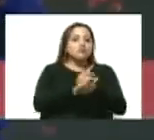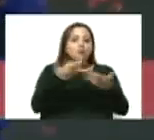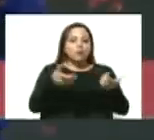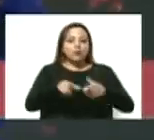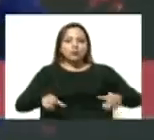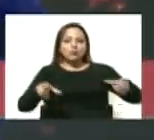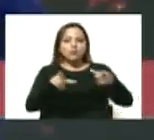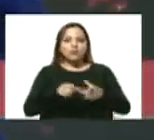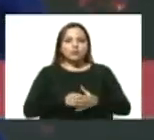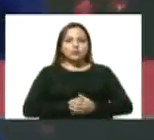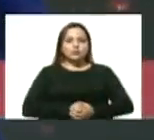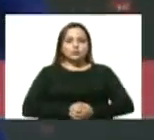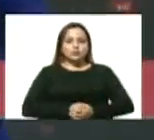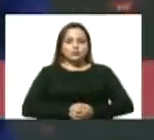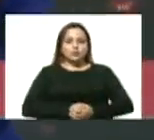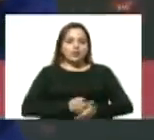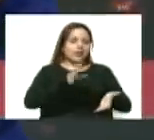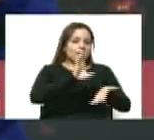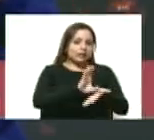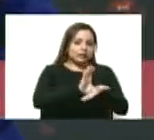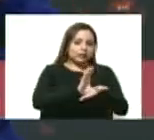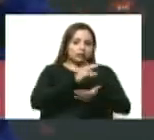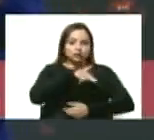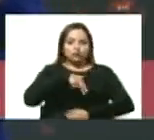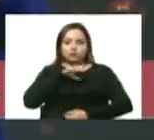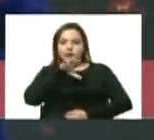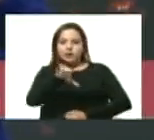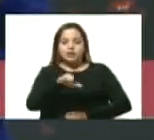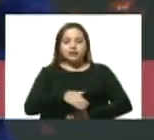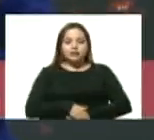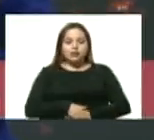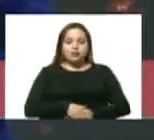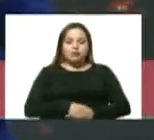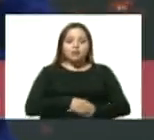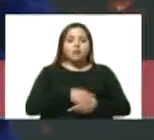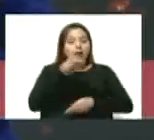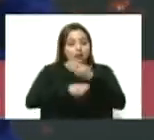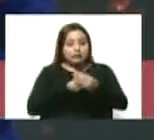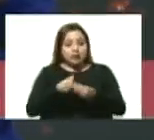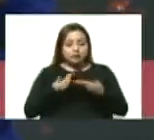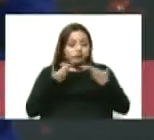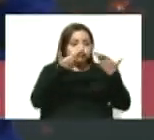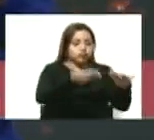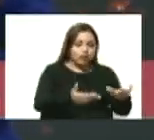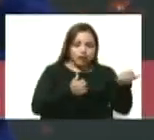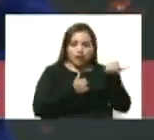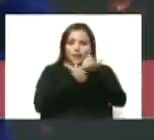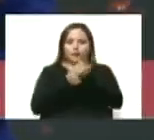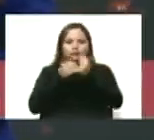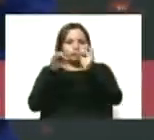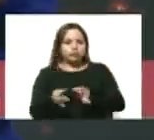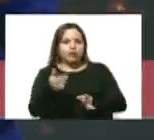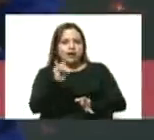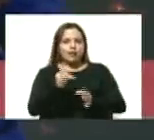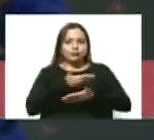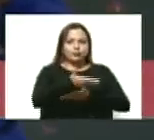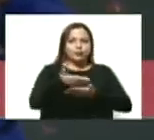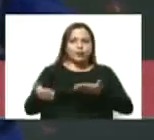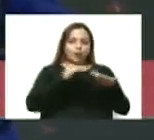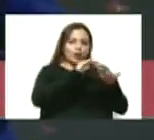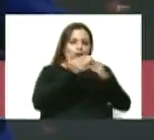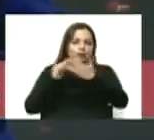centros de acopio acá en el centro o en la región central de nuestro país, para enviar esa contribución que seguramente llegará muy de cerca a las comunidades